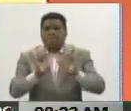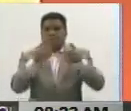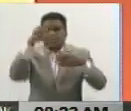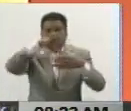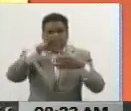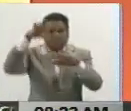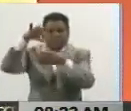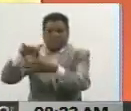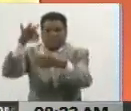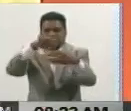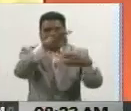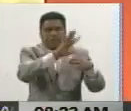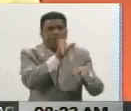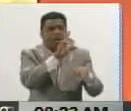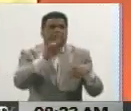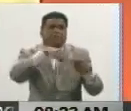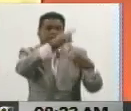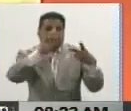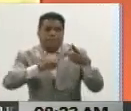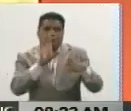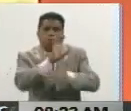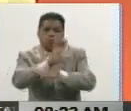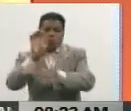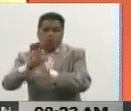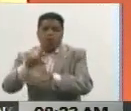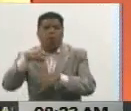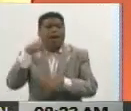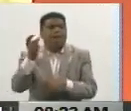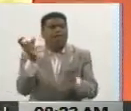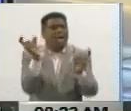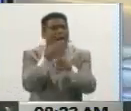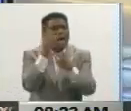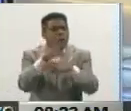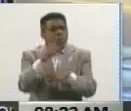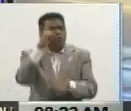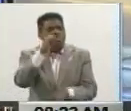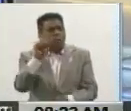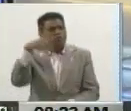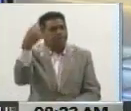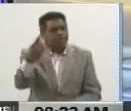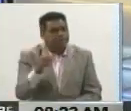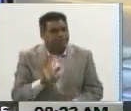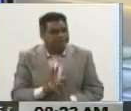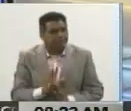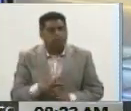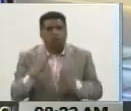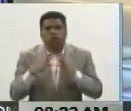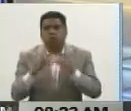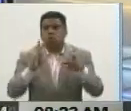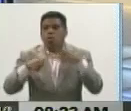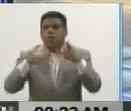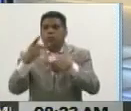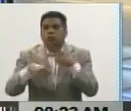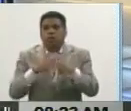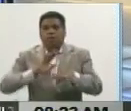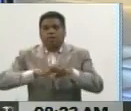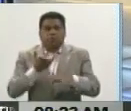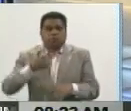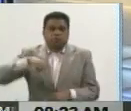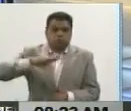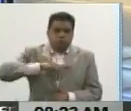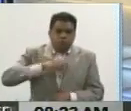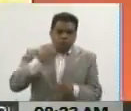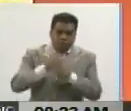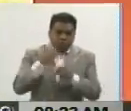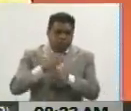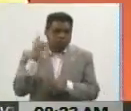viene el cuido hasta julio, agosto del año que viene, ¿ok? La idea es que participemos en todos los procesos, porque nuestra labor no es solamente